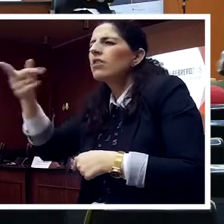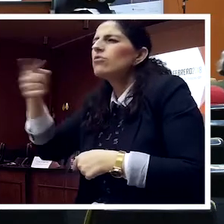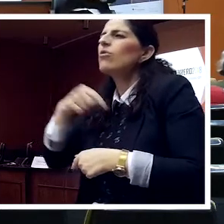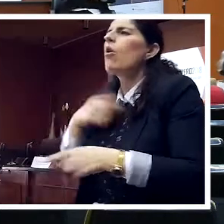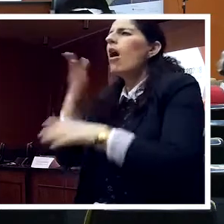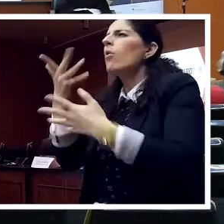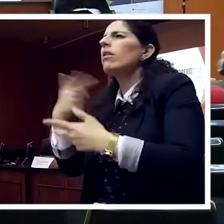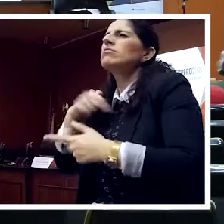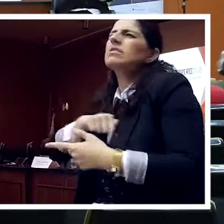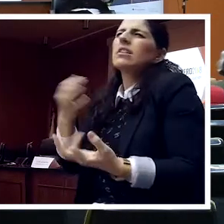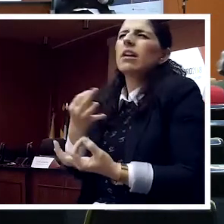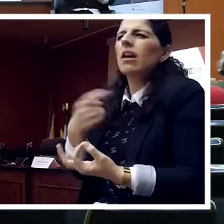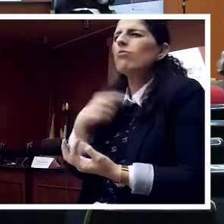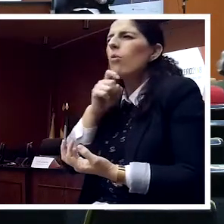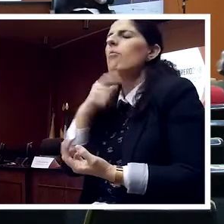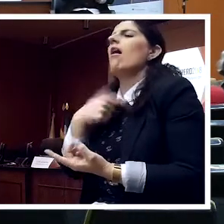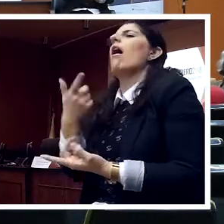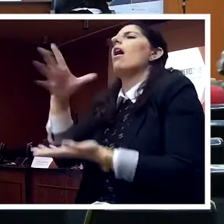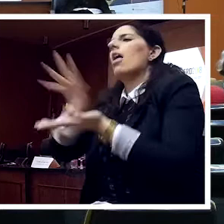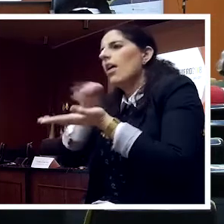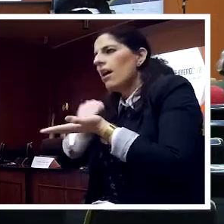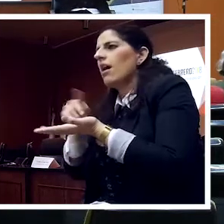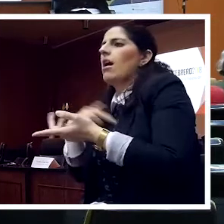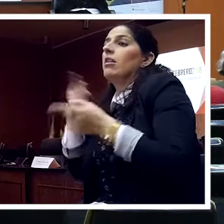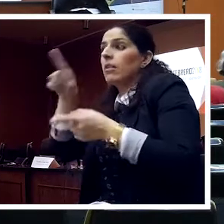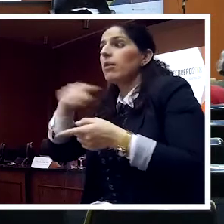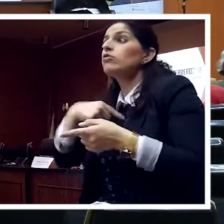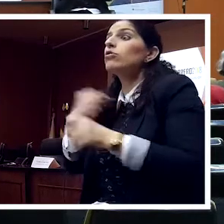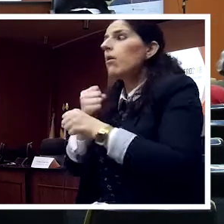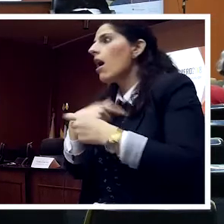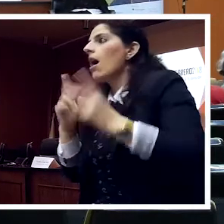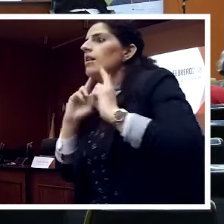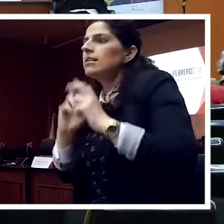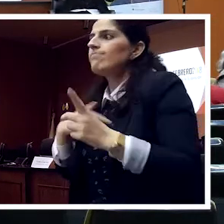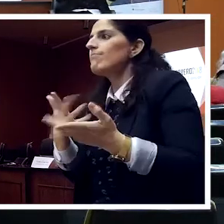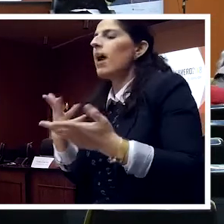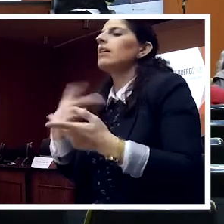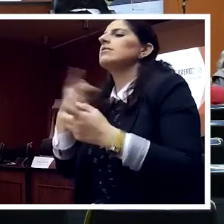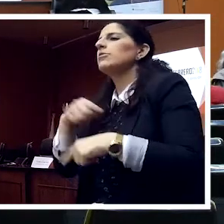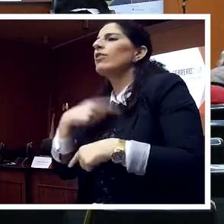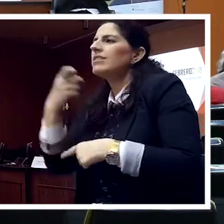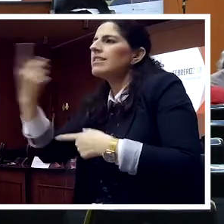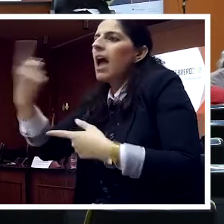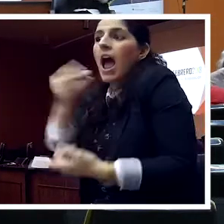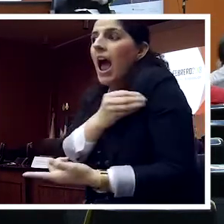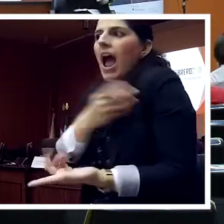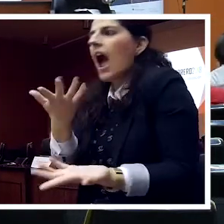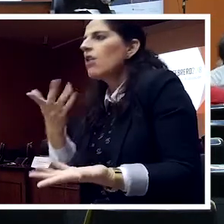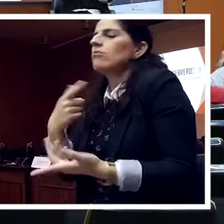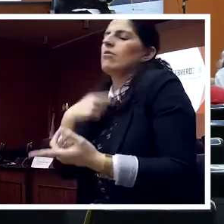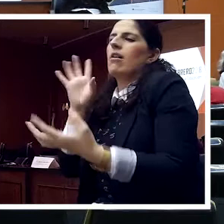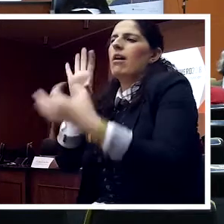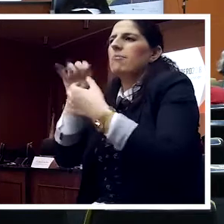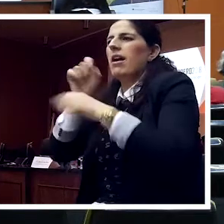ustedes piensan y, a su vez, ustedes conocer muchas veces las necesidades que nosotros tenemos de transmisión. Y